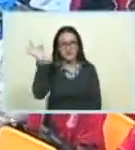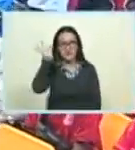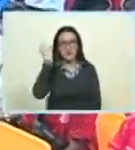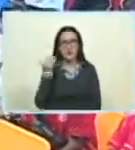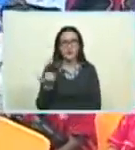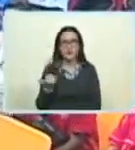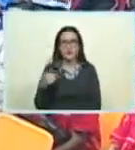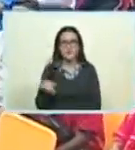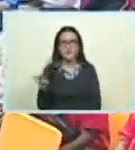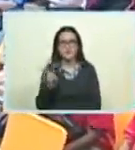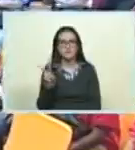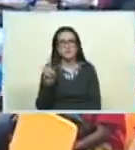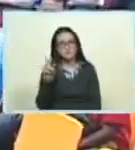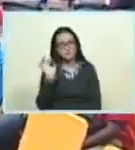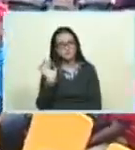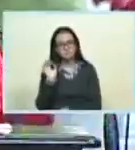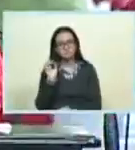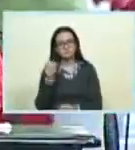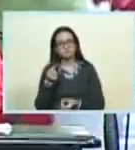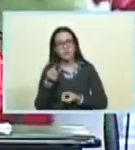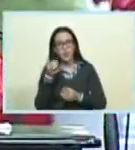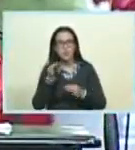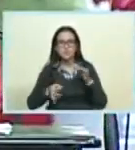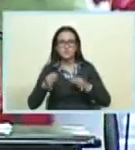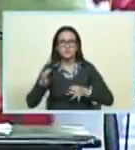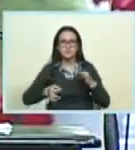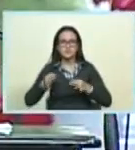Un fiscal justiciero, verdaderamente.